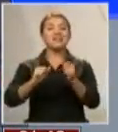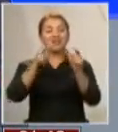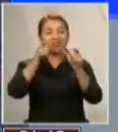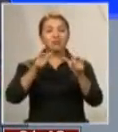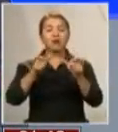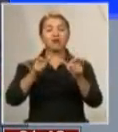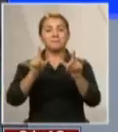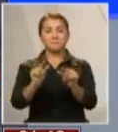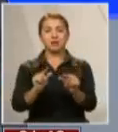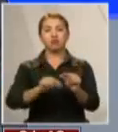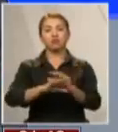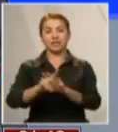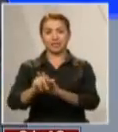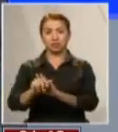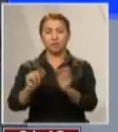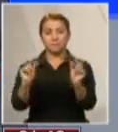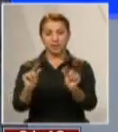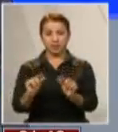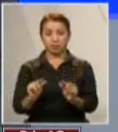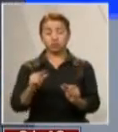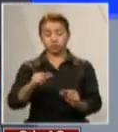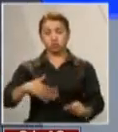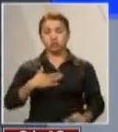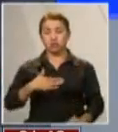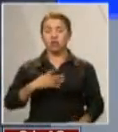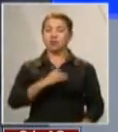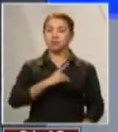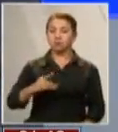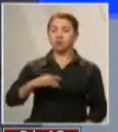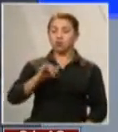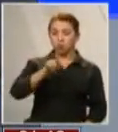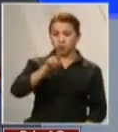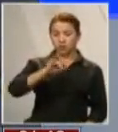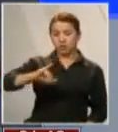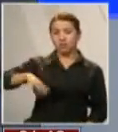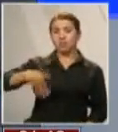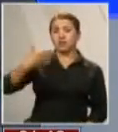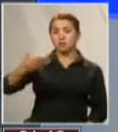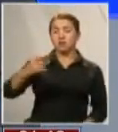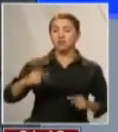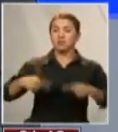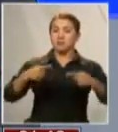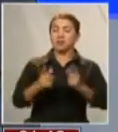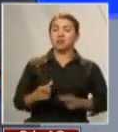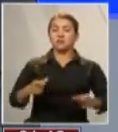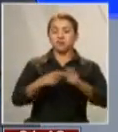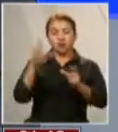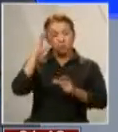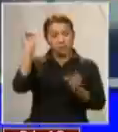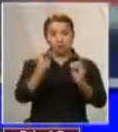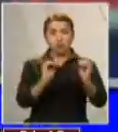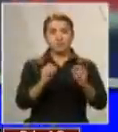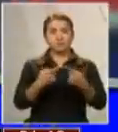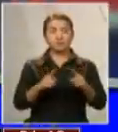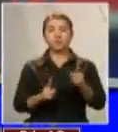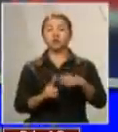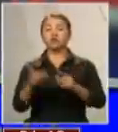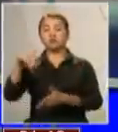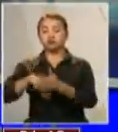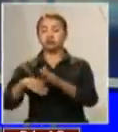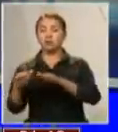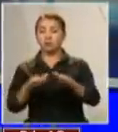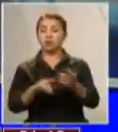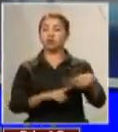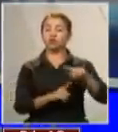menos delito. Eso es lo que yo quiero. Diputado, usted después de este debate que hubo en la comisión, hubo opiniones distintas. Usted votó a favor, otros votaron en contra.